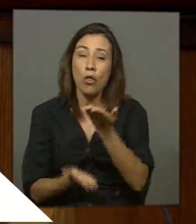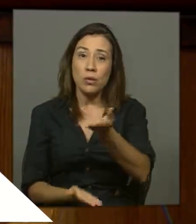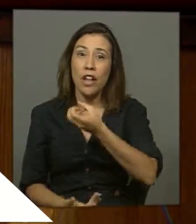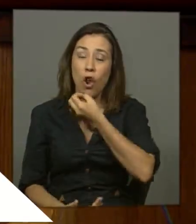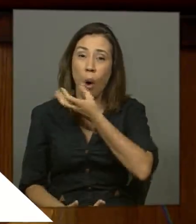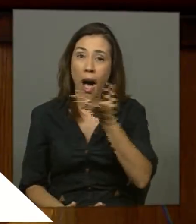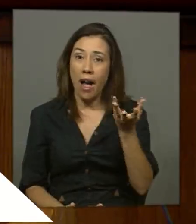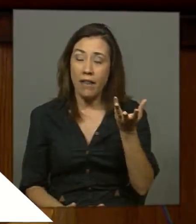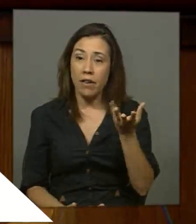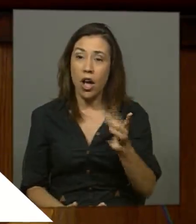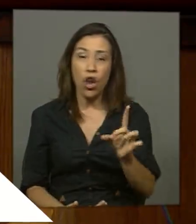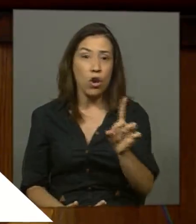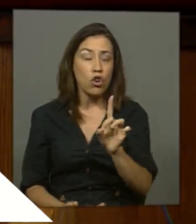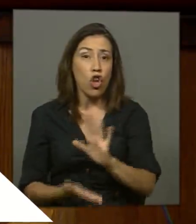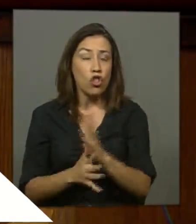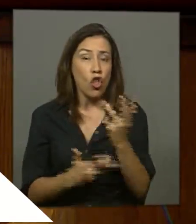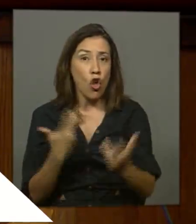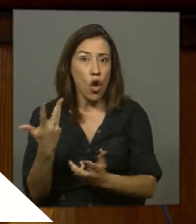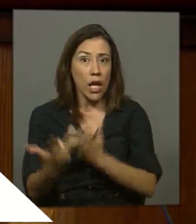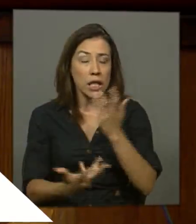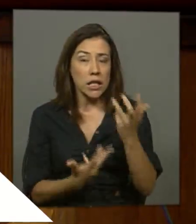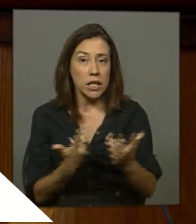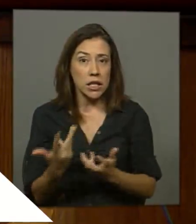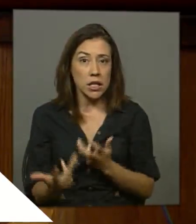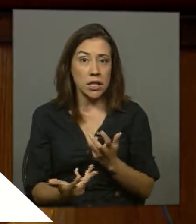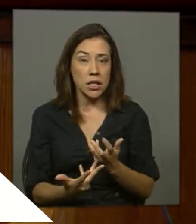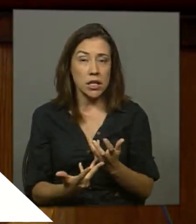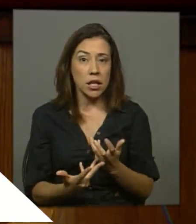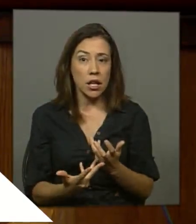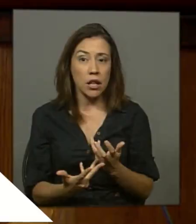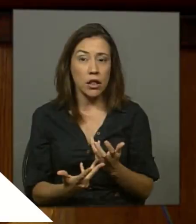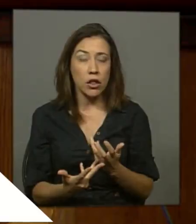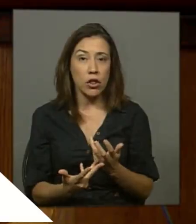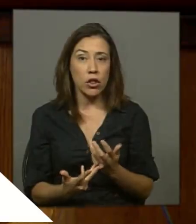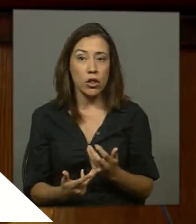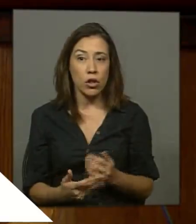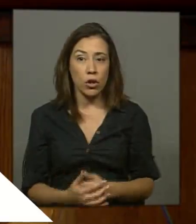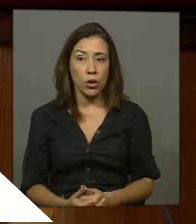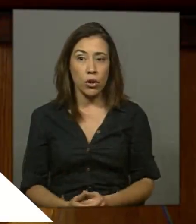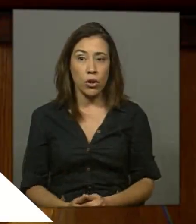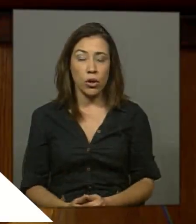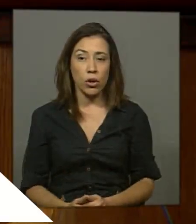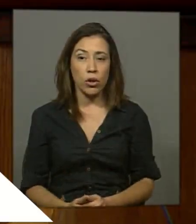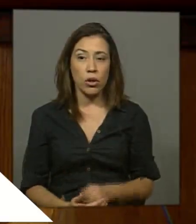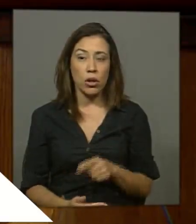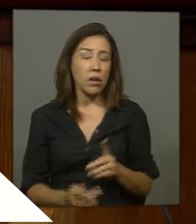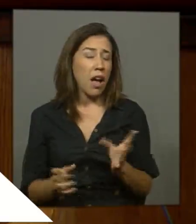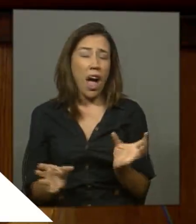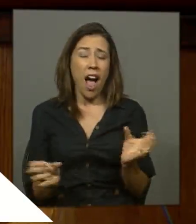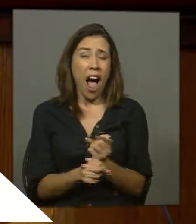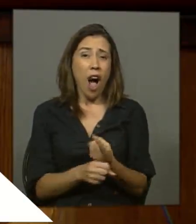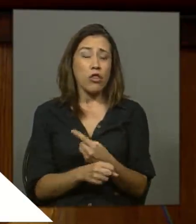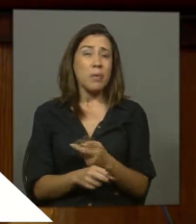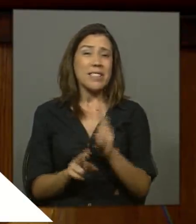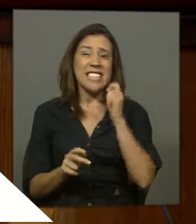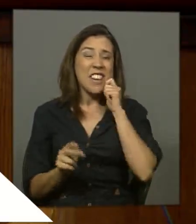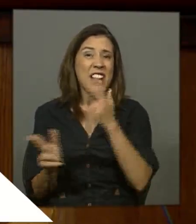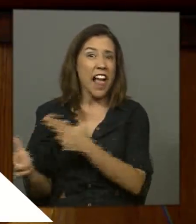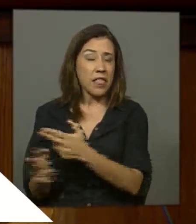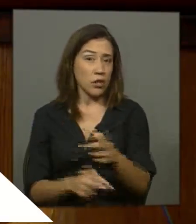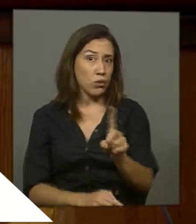señala no todo incendio por tal corresponde automáticamente un acto